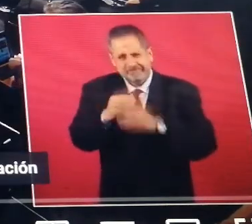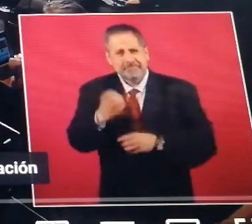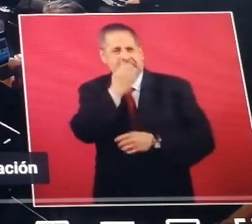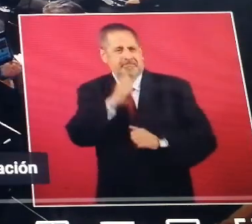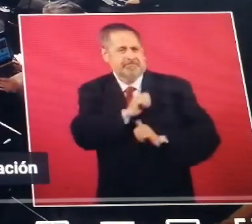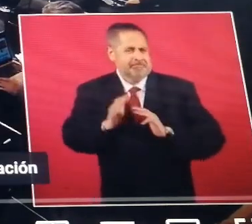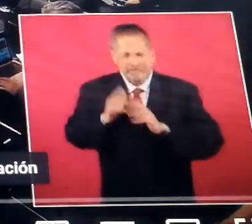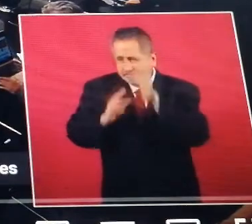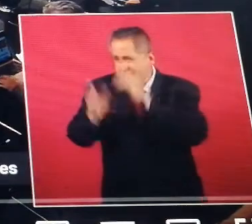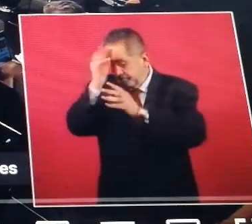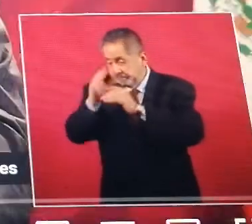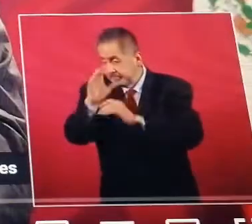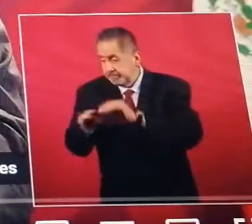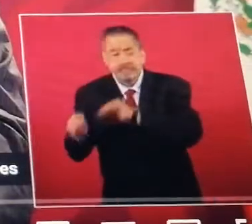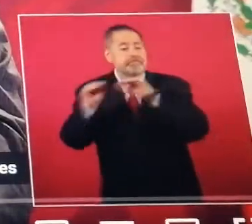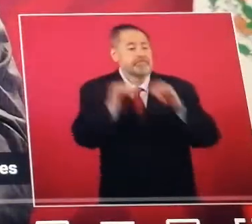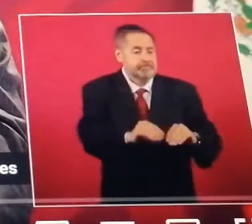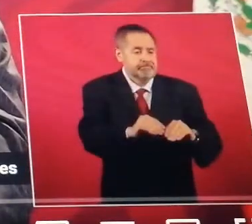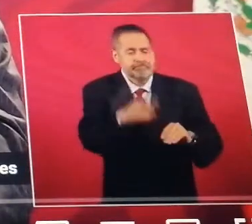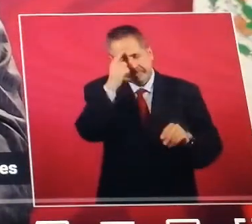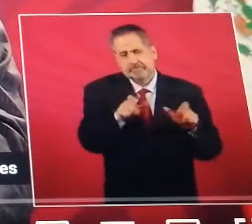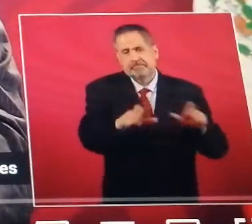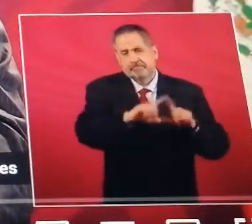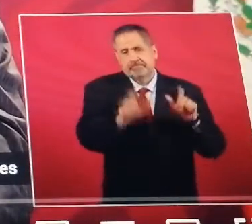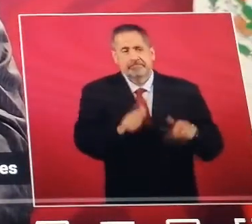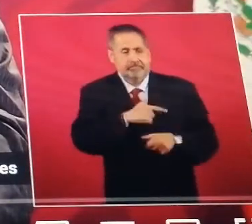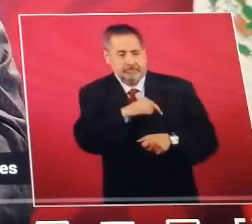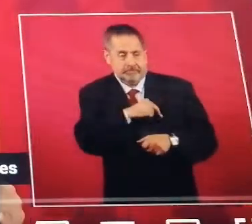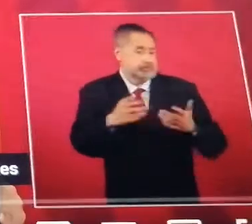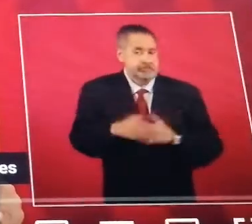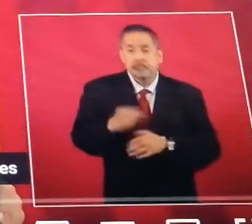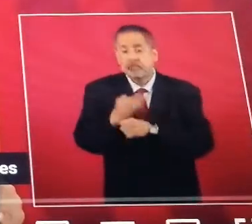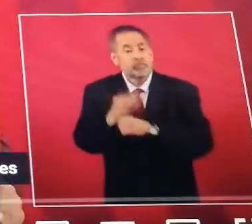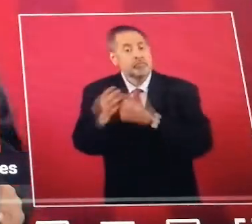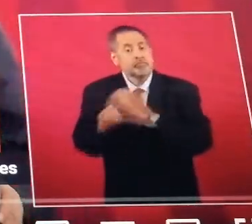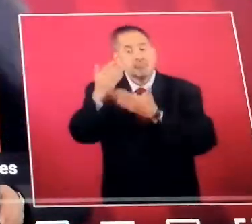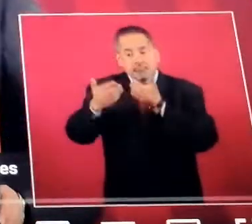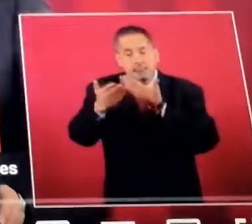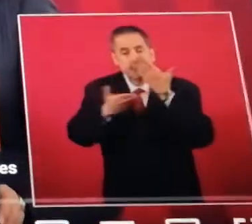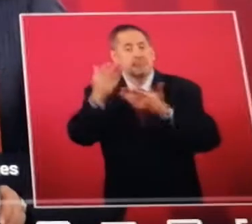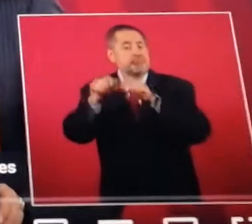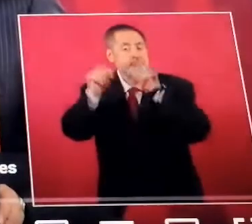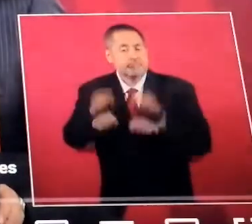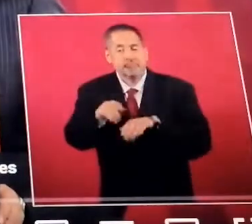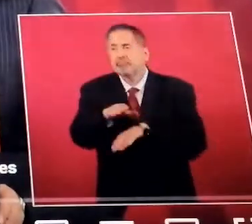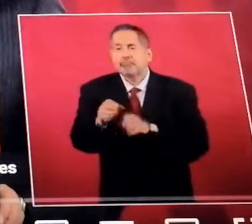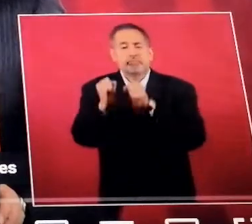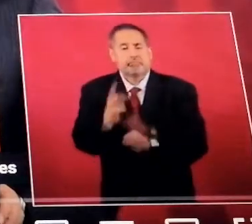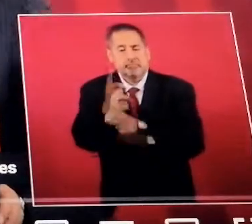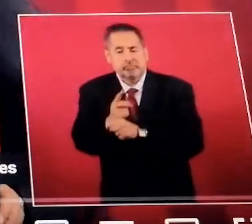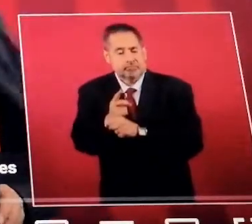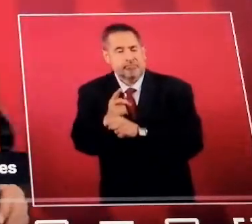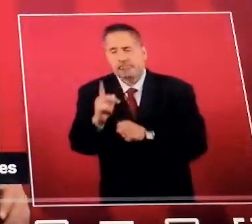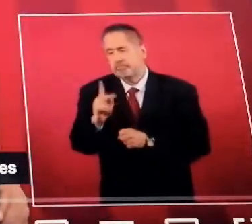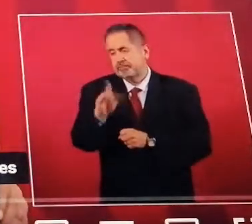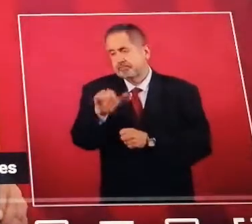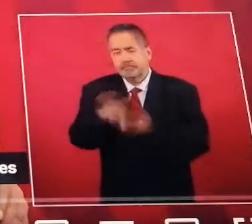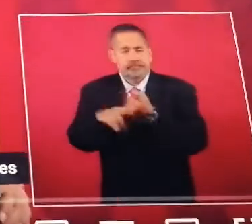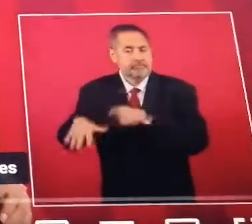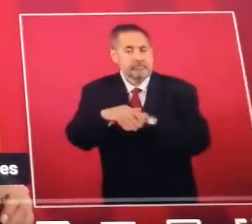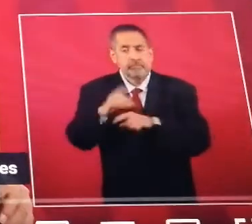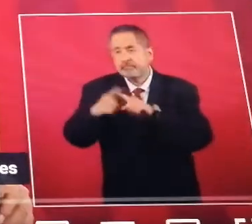militares. Ya hay carreras sobre seguridad pública en todas las carreras,